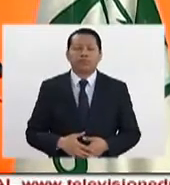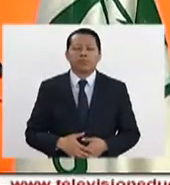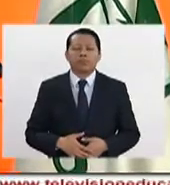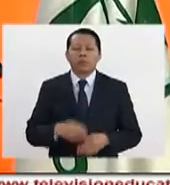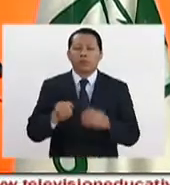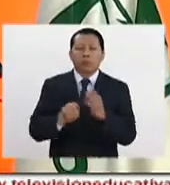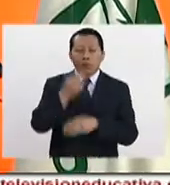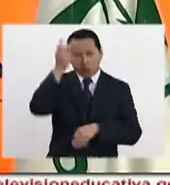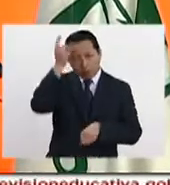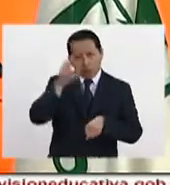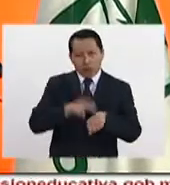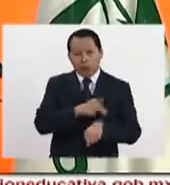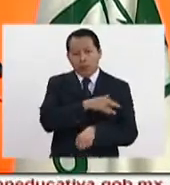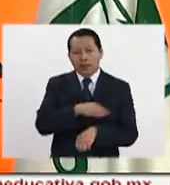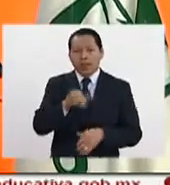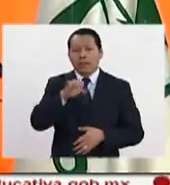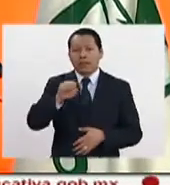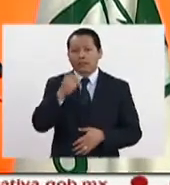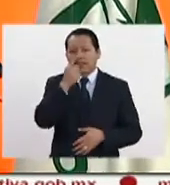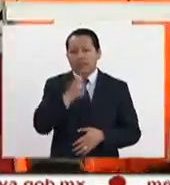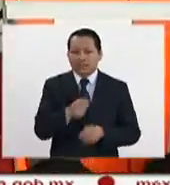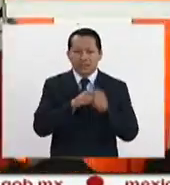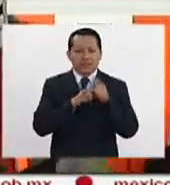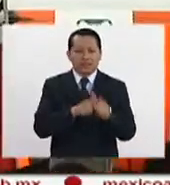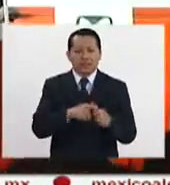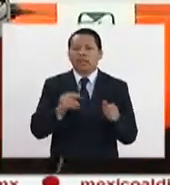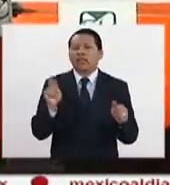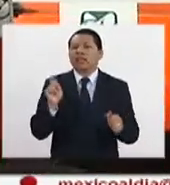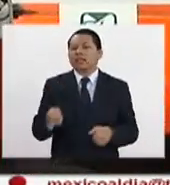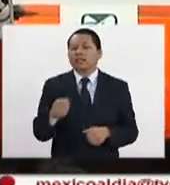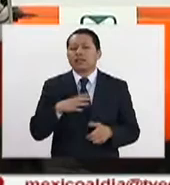El nuevo director general del IMSS se comprometió a dar continuidad a